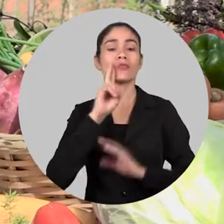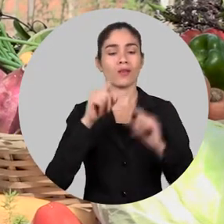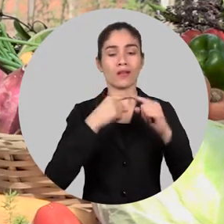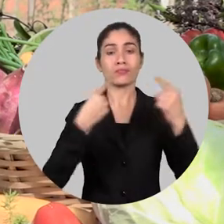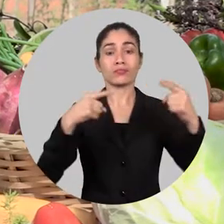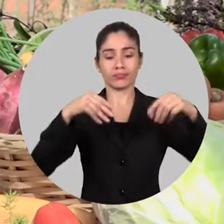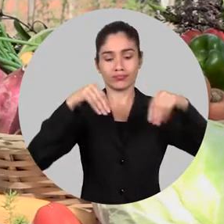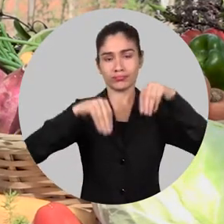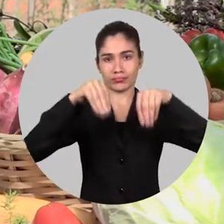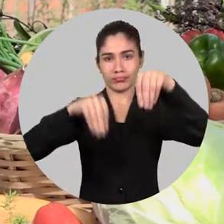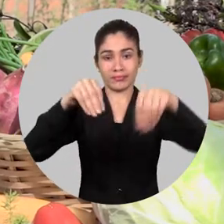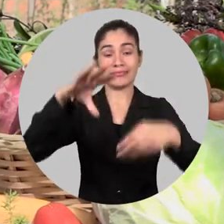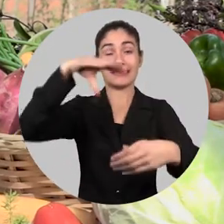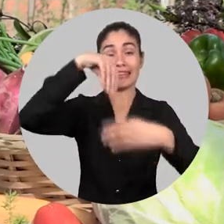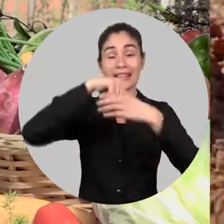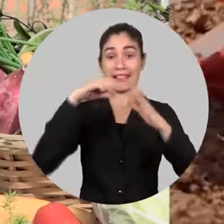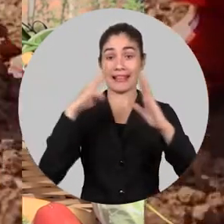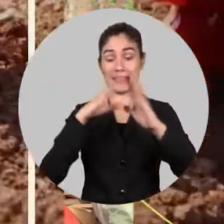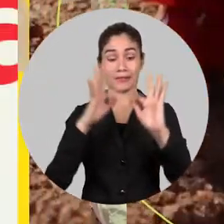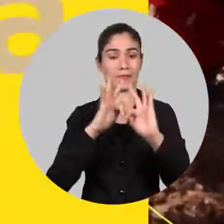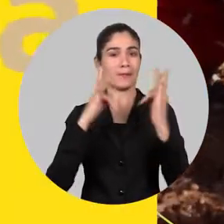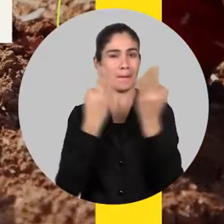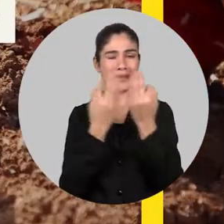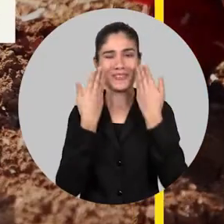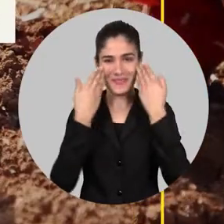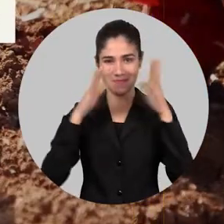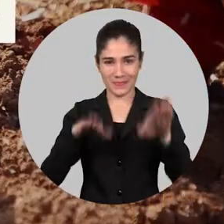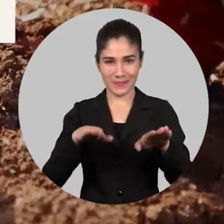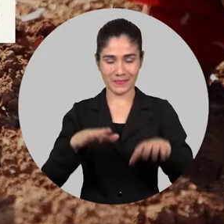una huerta familiar.